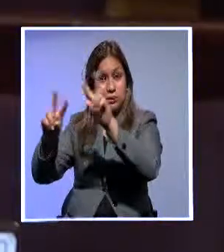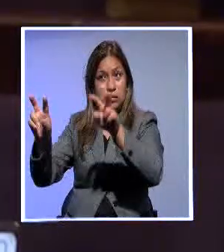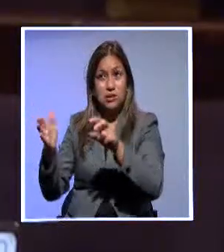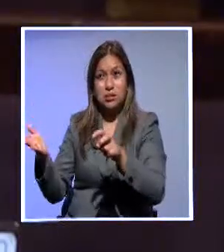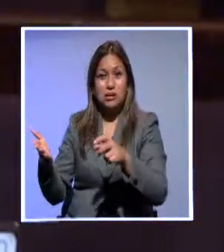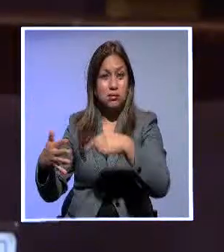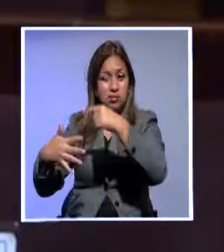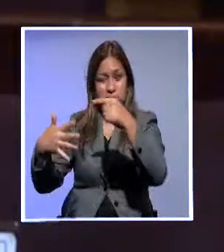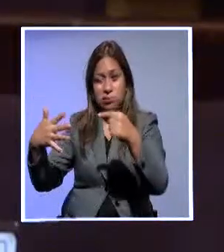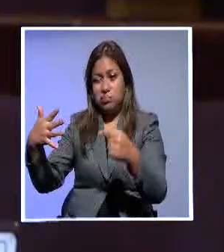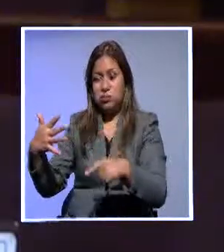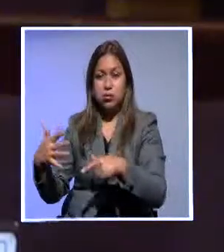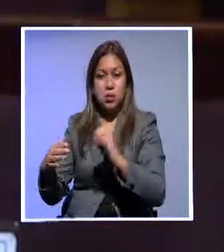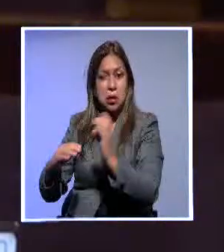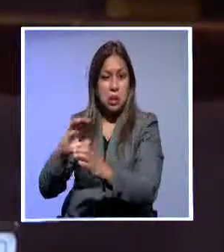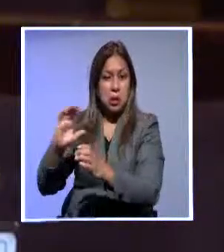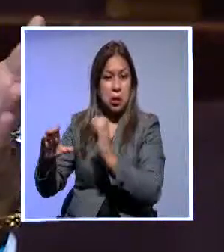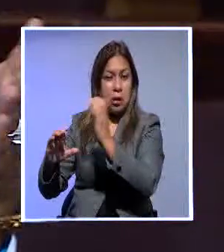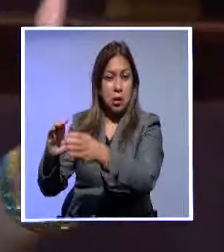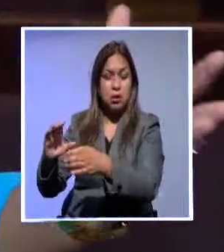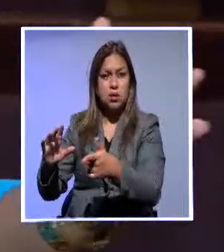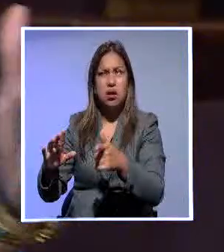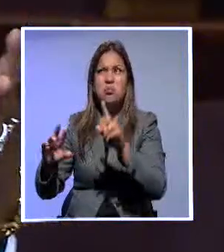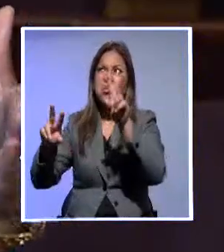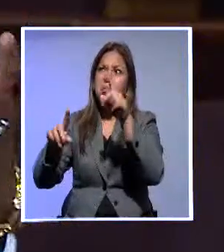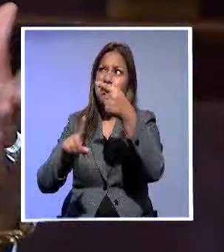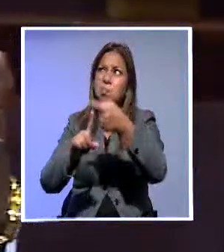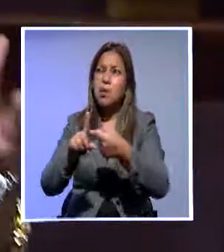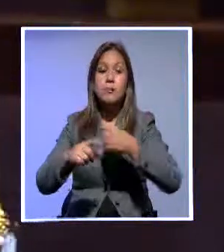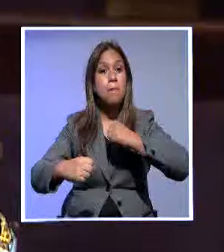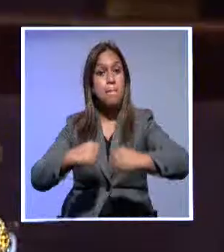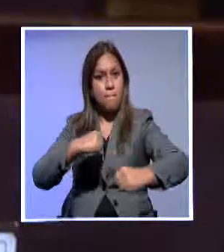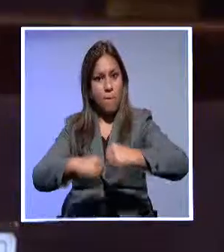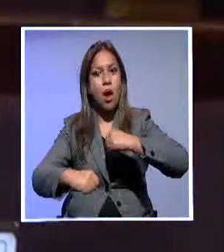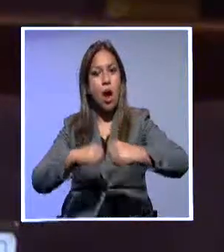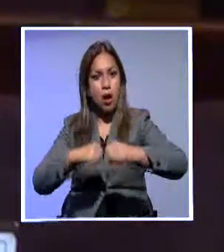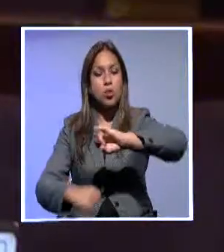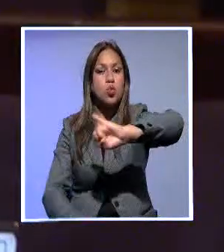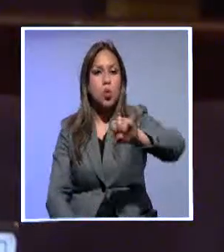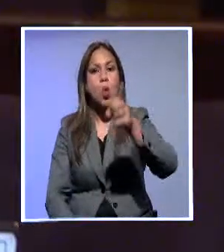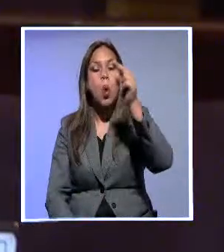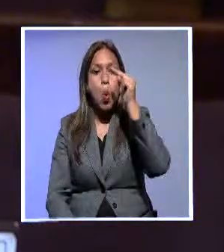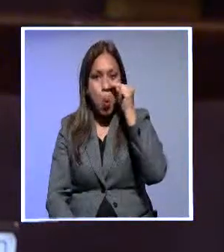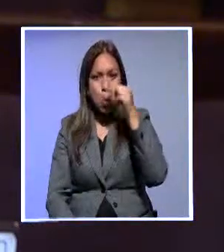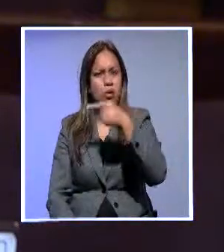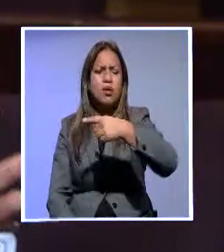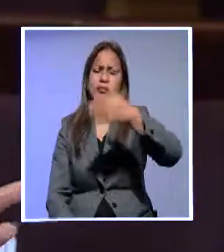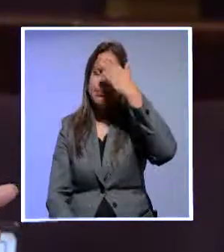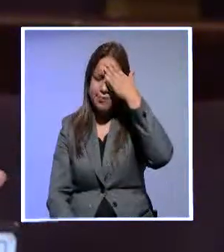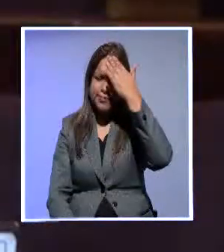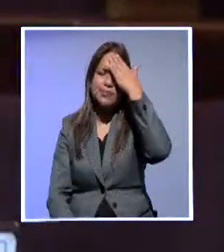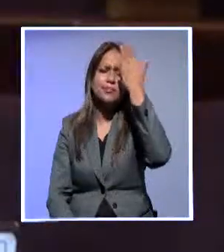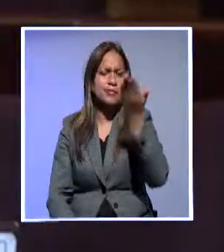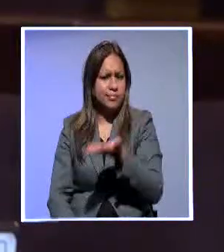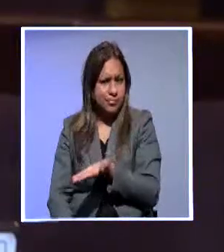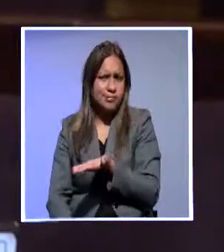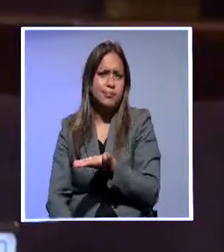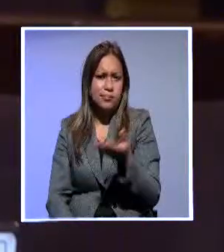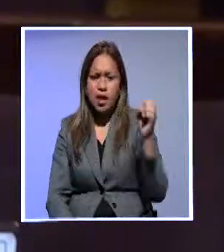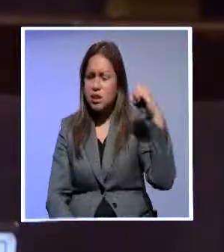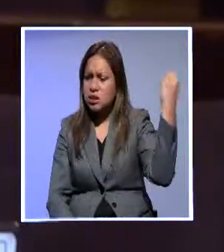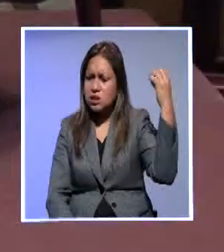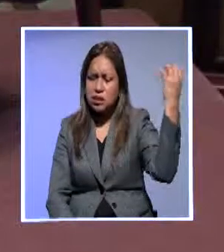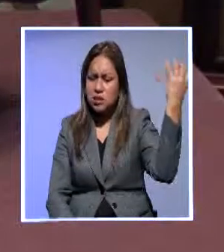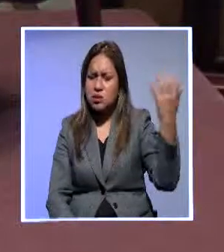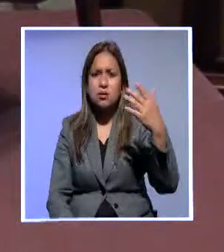esto estos cuestionamientos cambios desde mayo junio ya se venía con estas con estas alertas no obstante